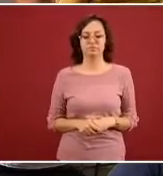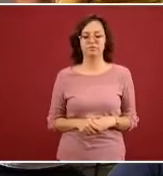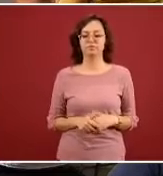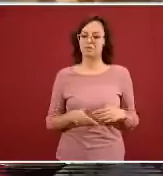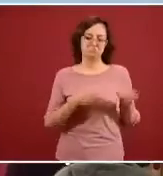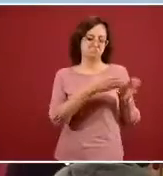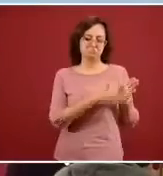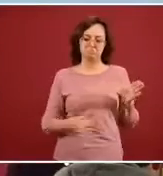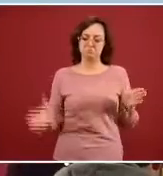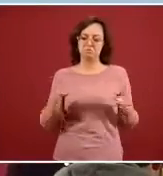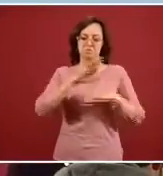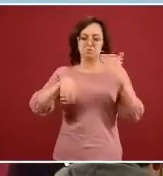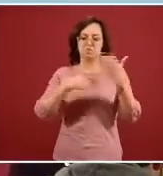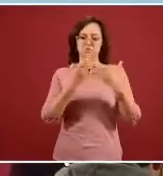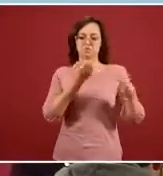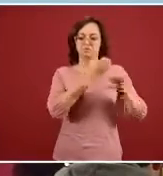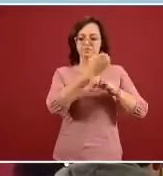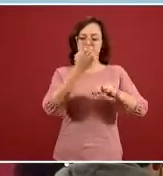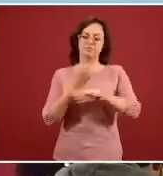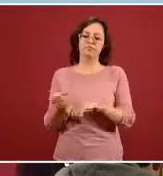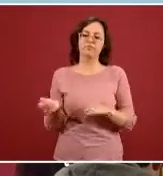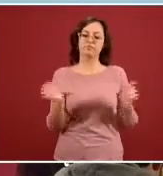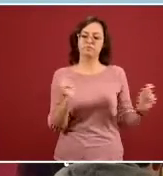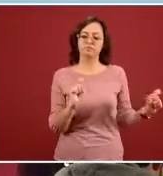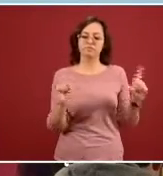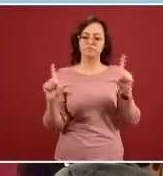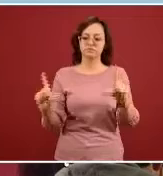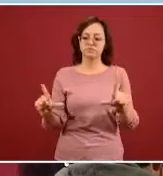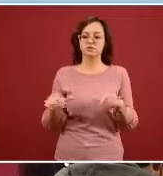así sucesivamente. La siguiente.